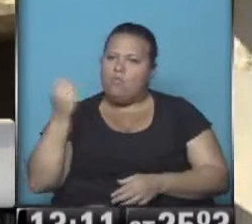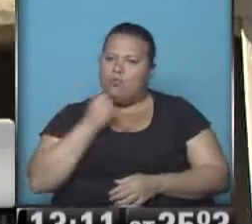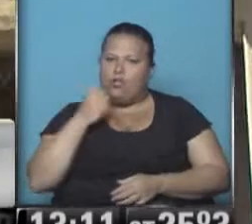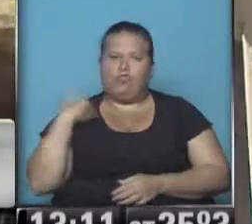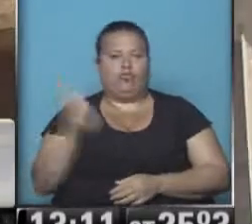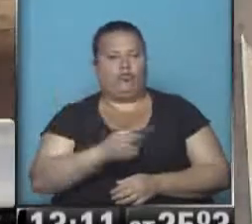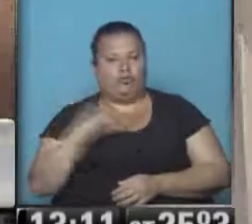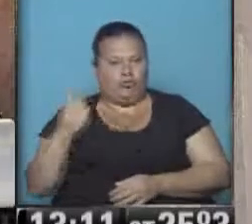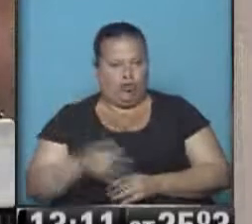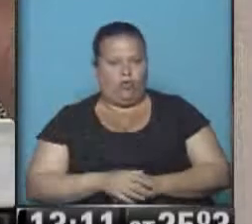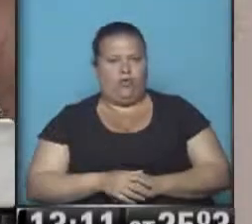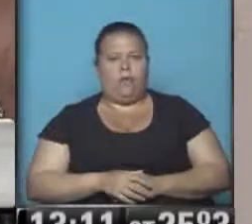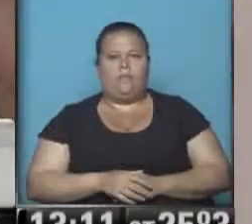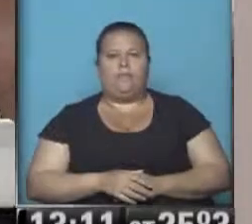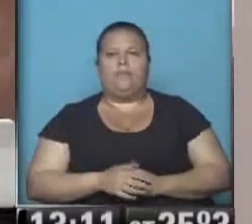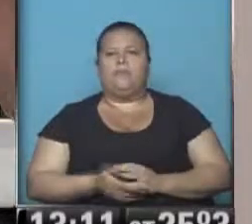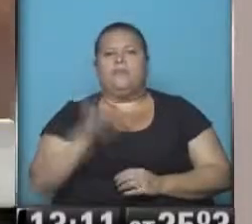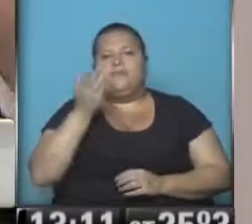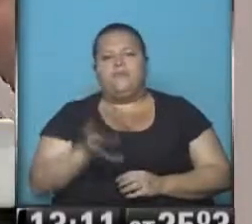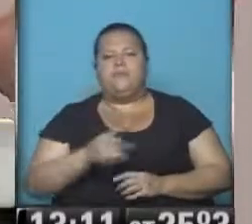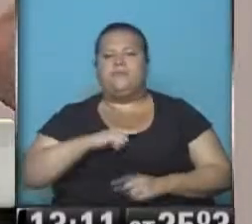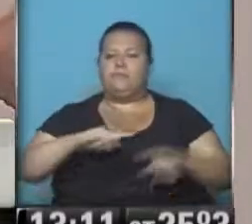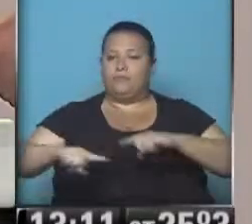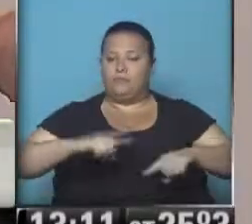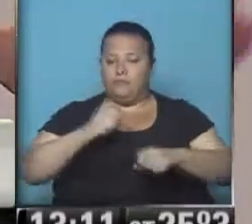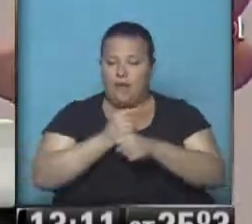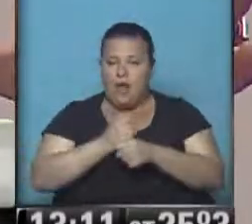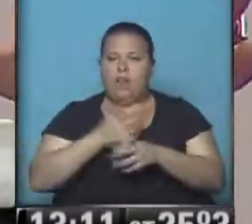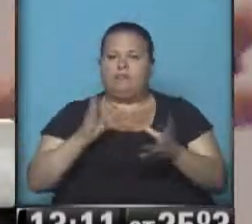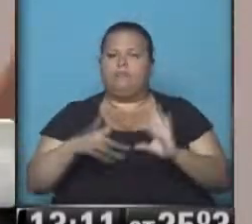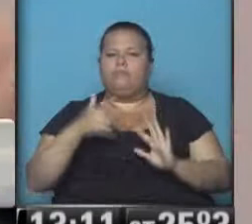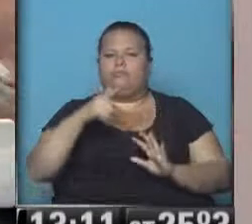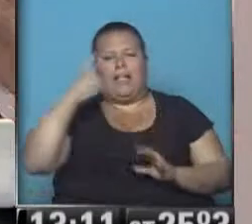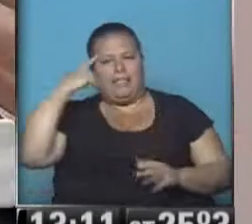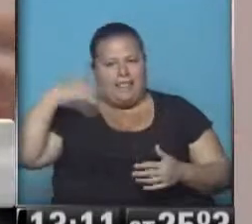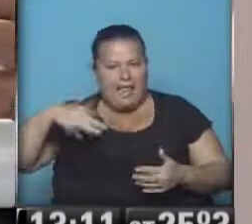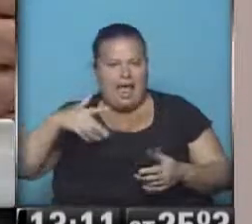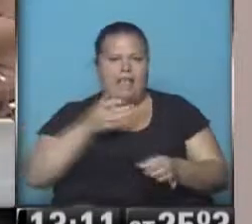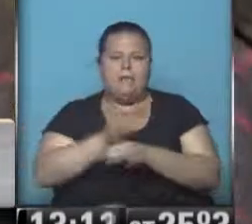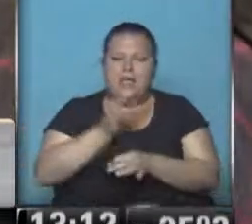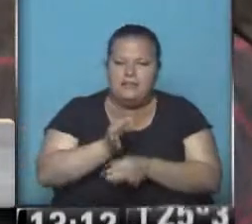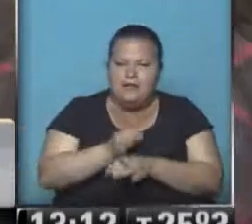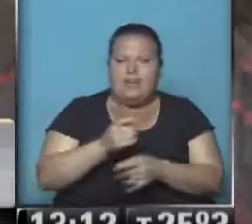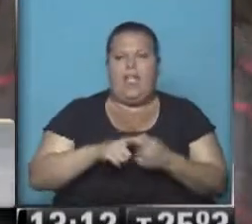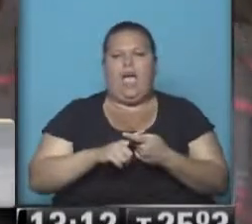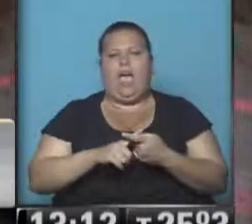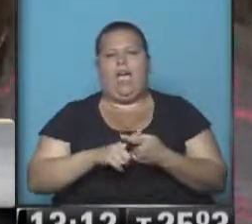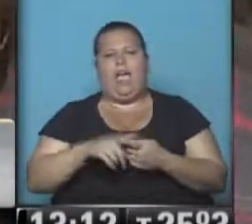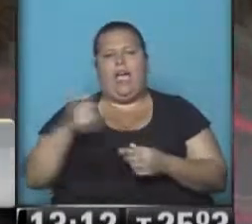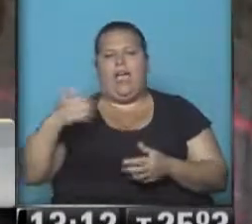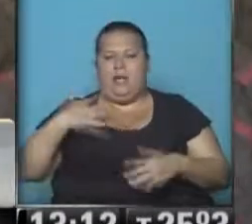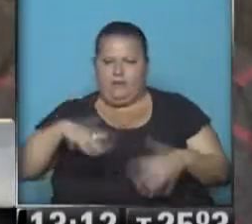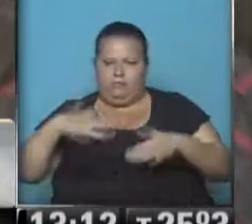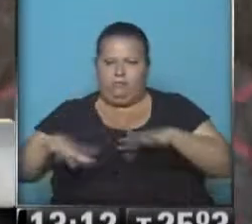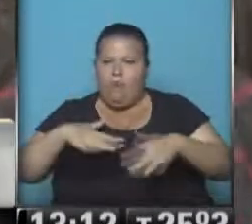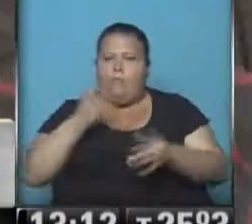todos nosotros. Era una dirigente que era un cuadro intelectual, un cuadro pedagógico, era una militante